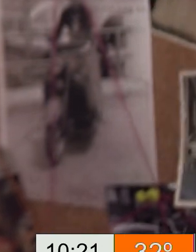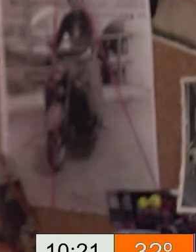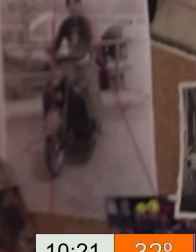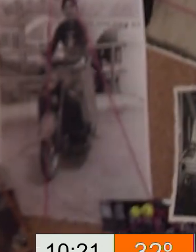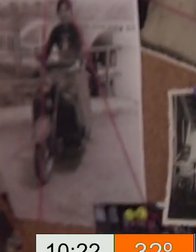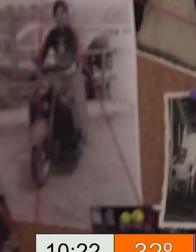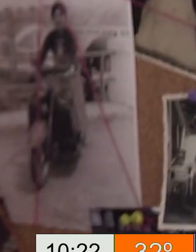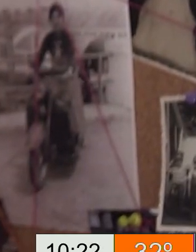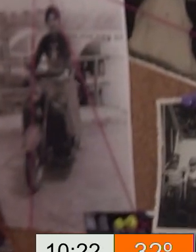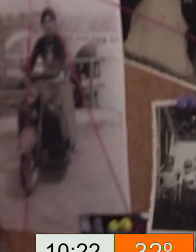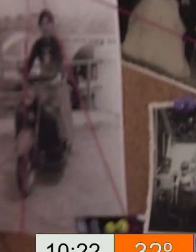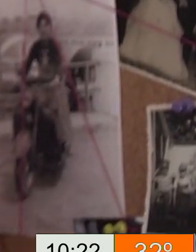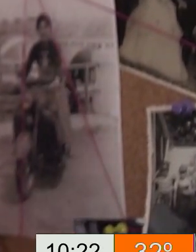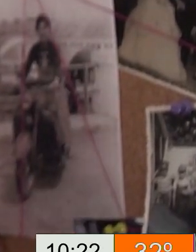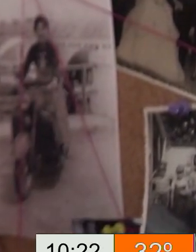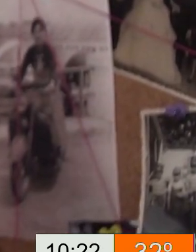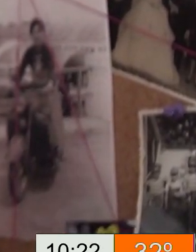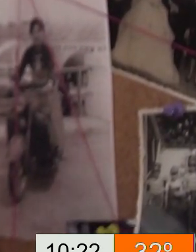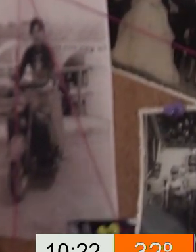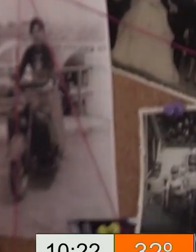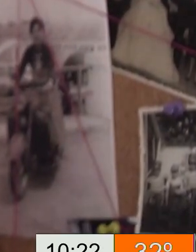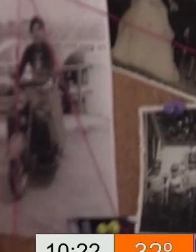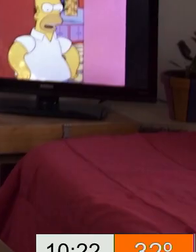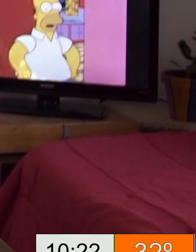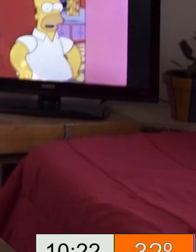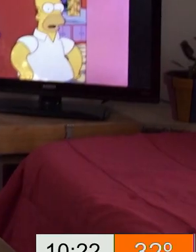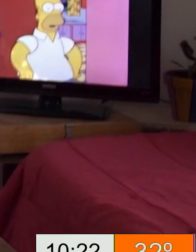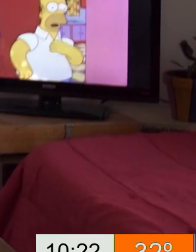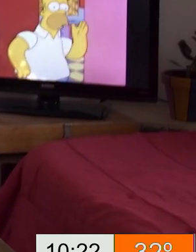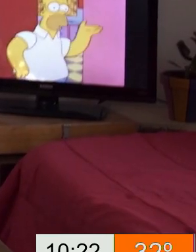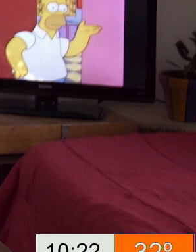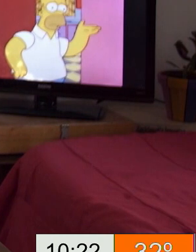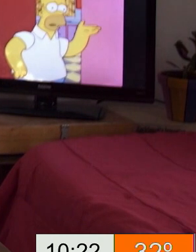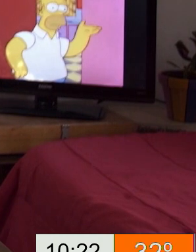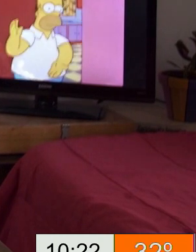Sigo sin poder ubicar esta foto. No tengo ningún dato.